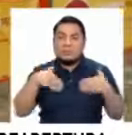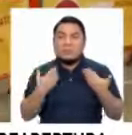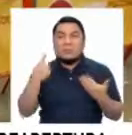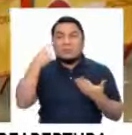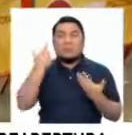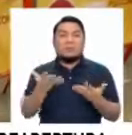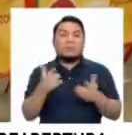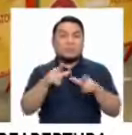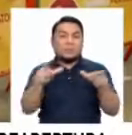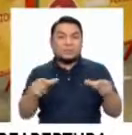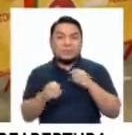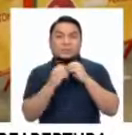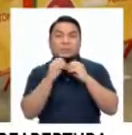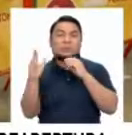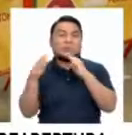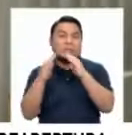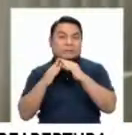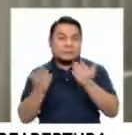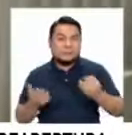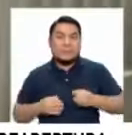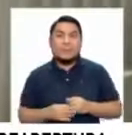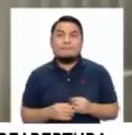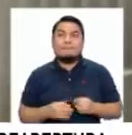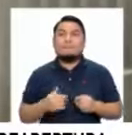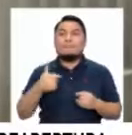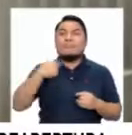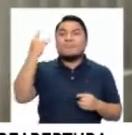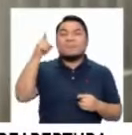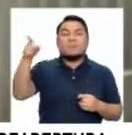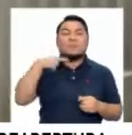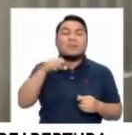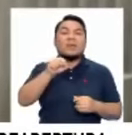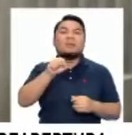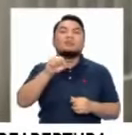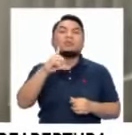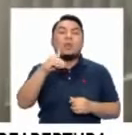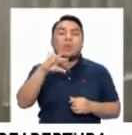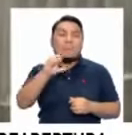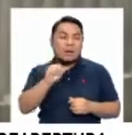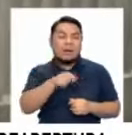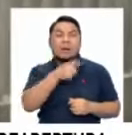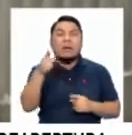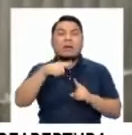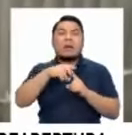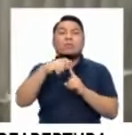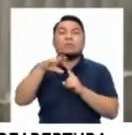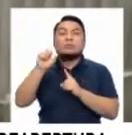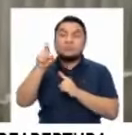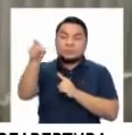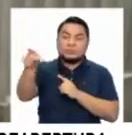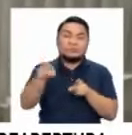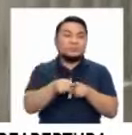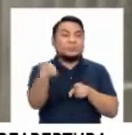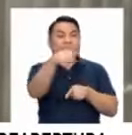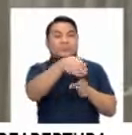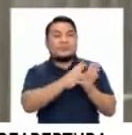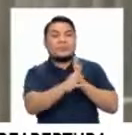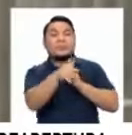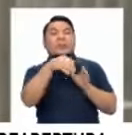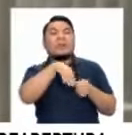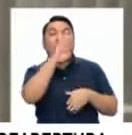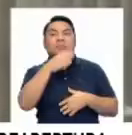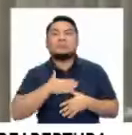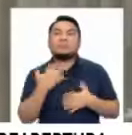refaccionar espacios de sus viviendas. De acá para entrar a Sodima y Totu, del otro lado es para los bancos. Ya estoy esperando